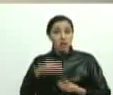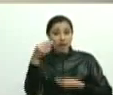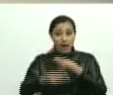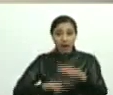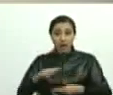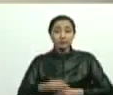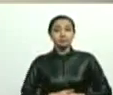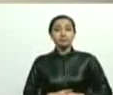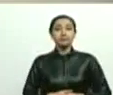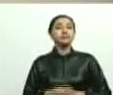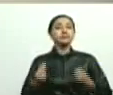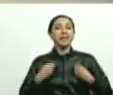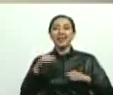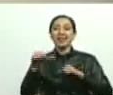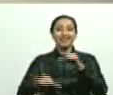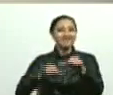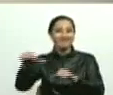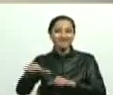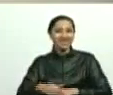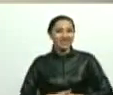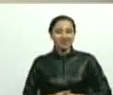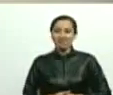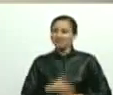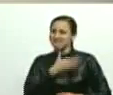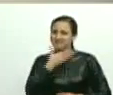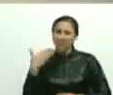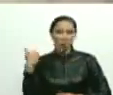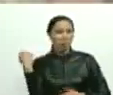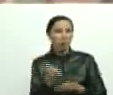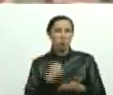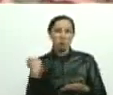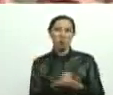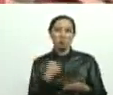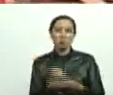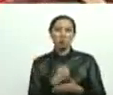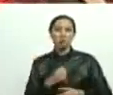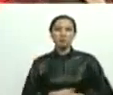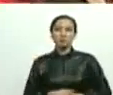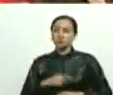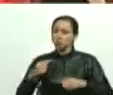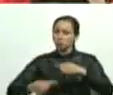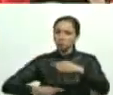es la vida diaria, la batalla por ser mejores cada día